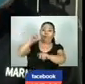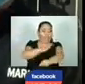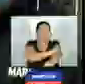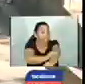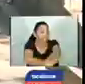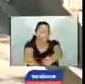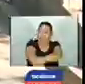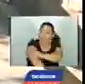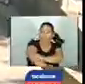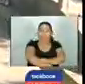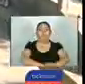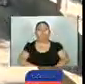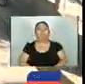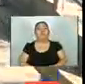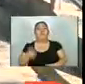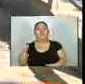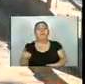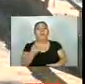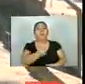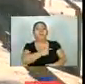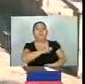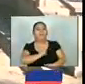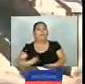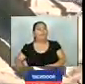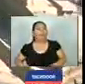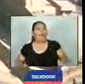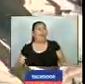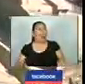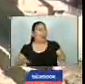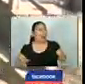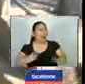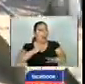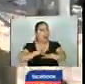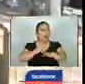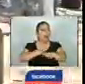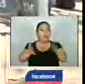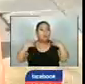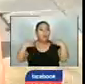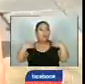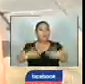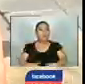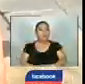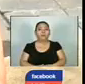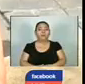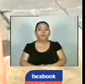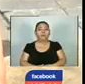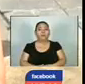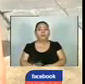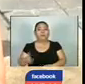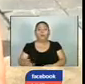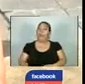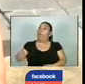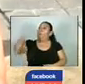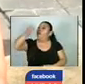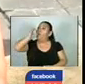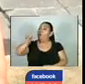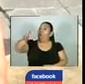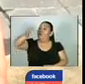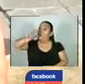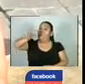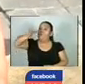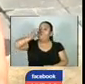adecuadamente, ¿no? Pero los salvadoreños, ¿qué harán para prevenir el calor este fin de semana? Vamos a estar tomando bastante agua,